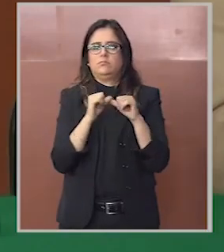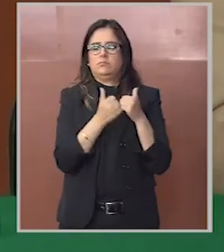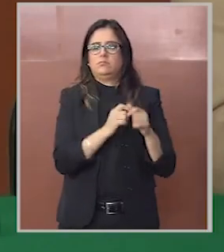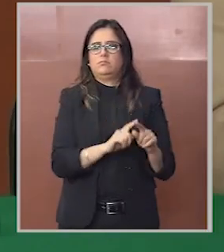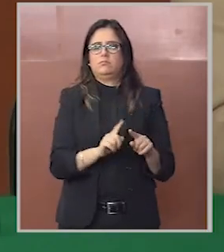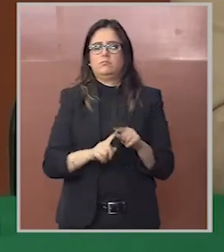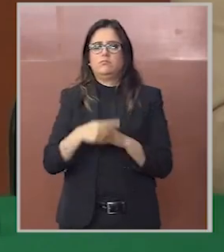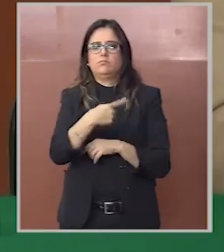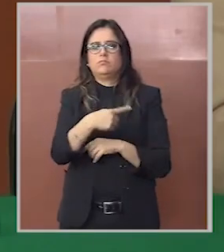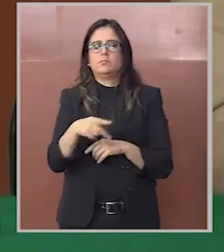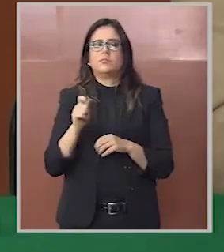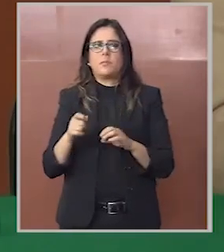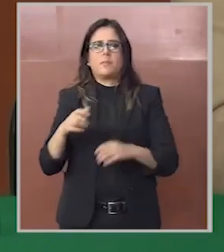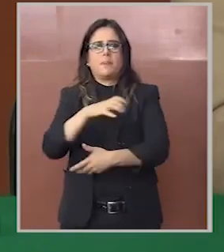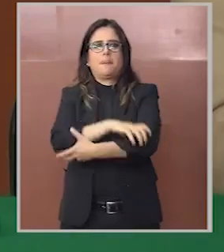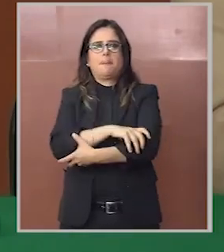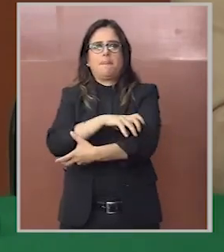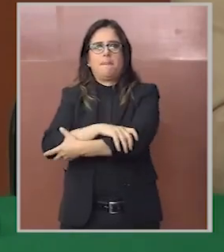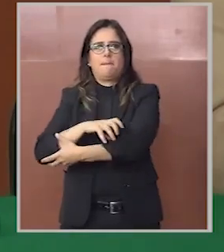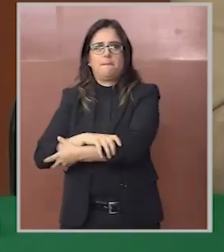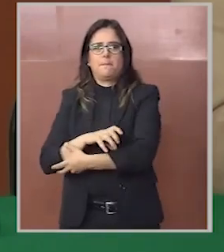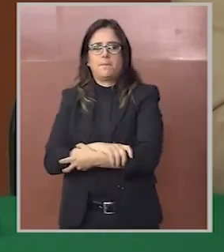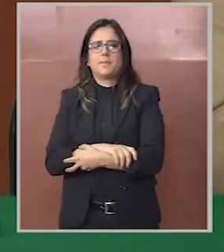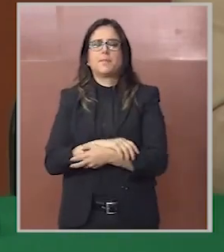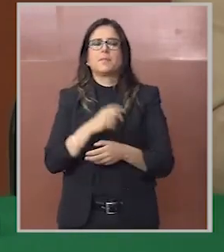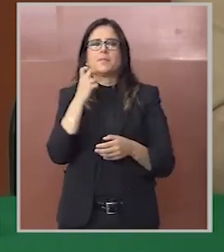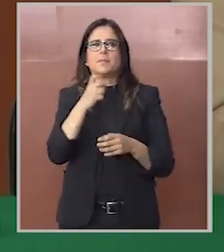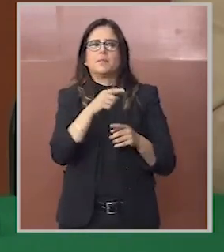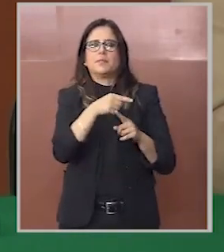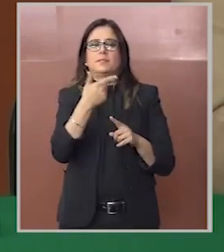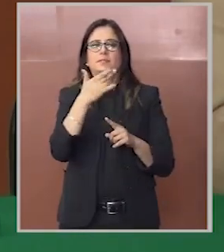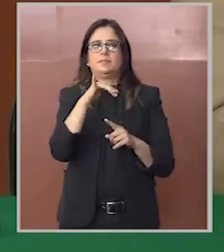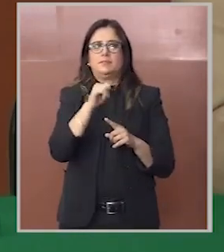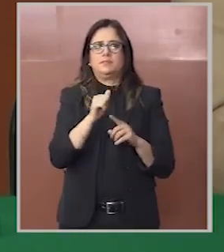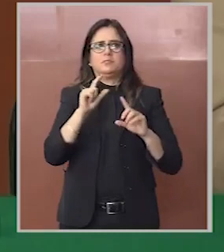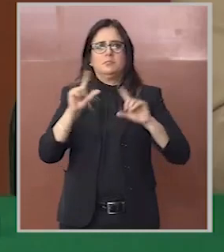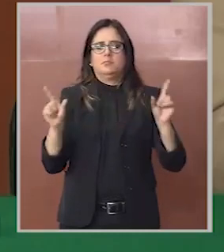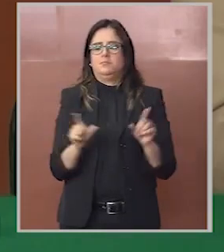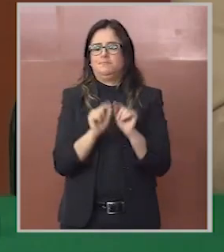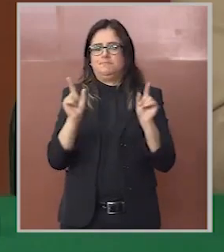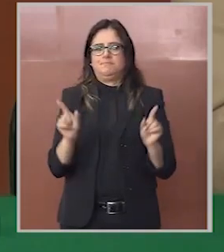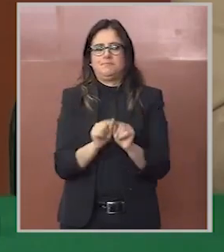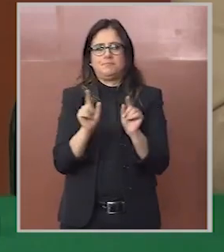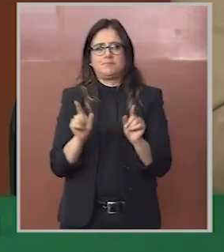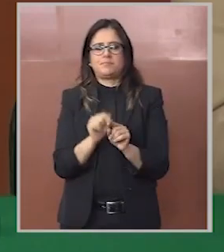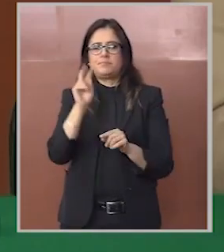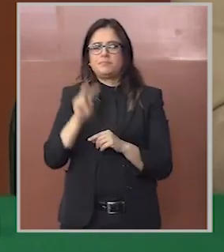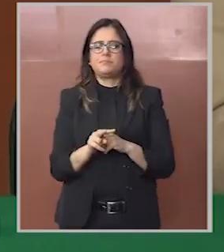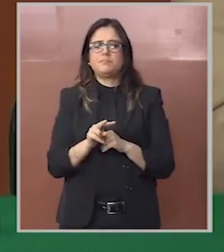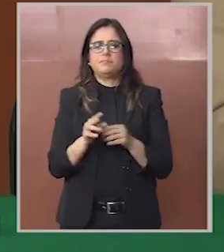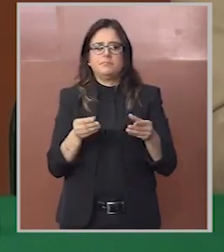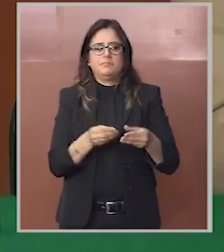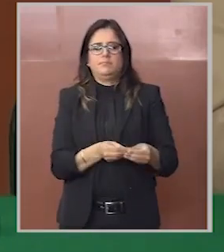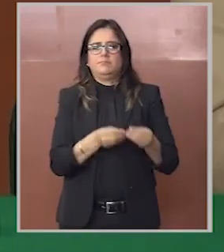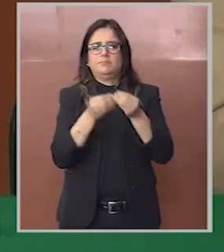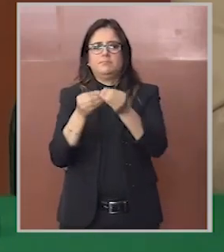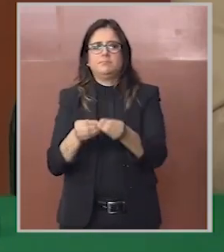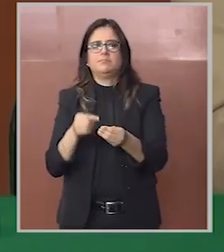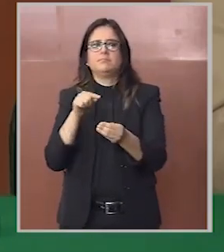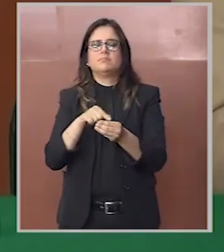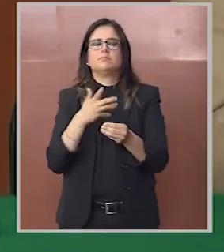este hermanas y hermanos indígenas no entonces en la guía es una guía cortita porque Además este pues este porque está en